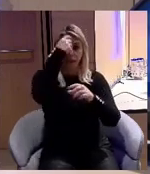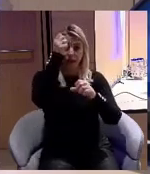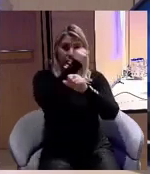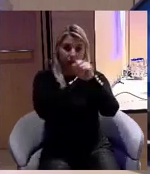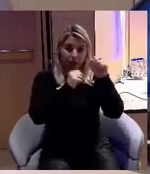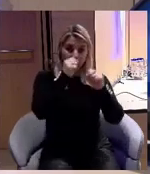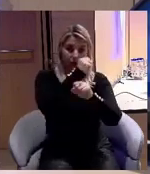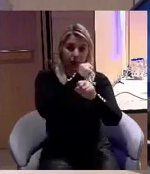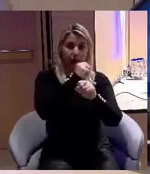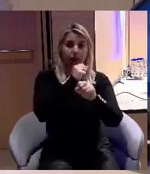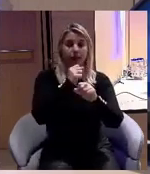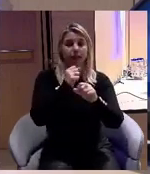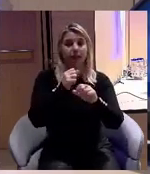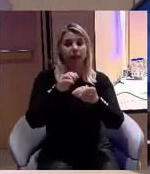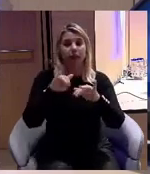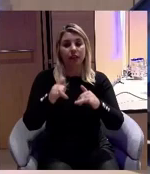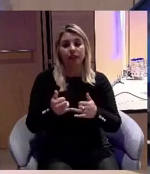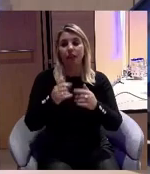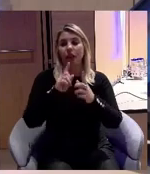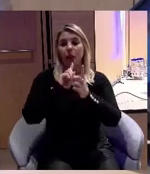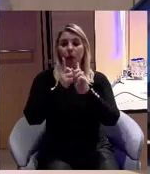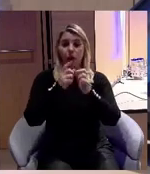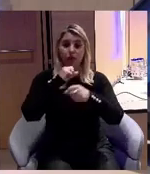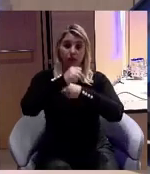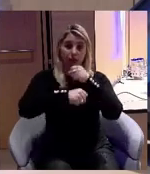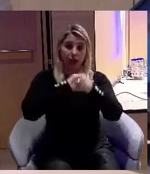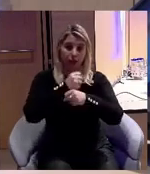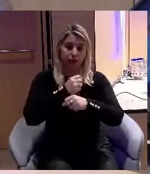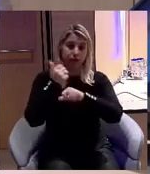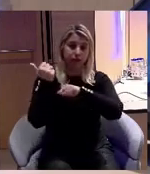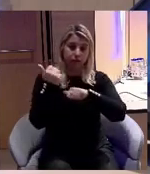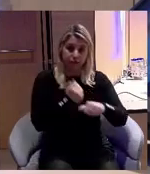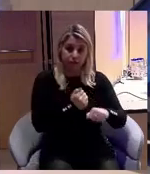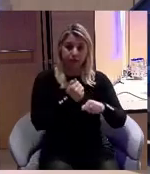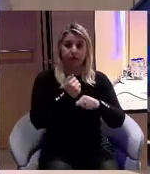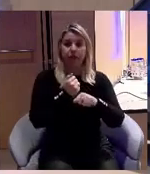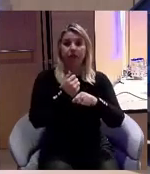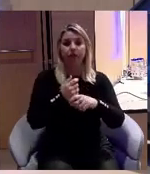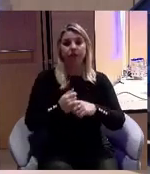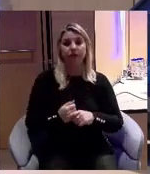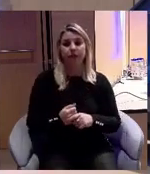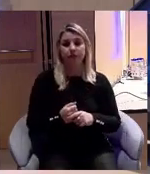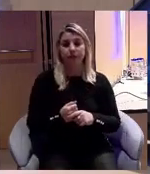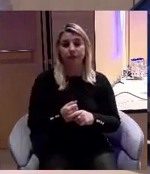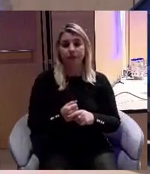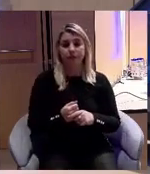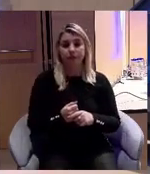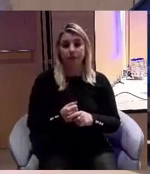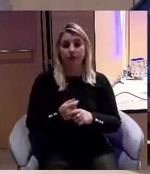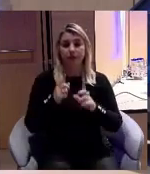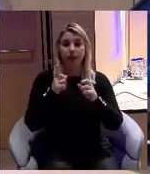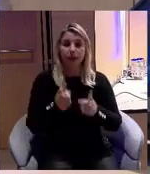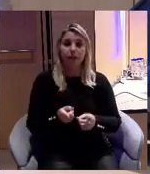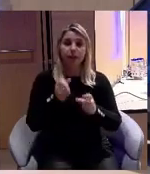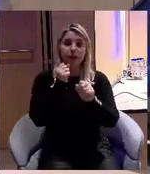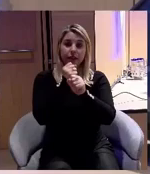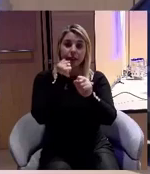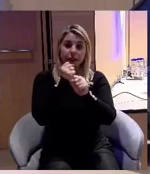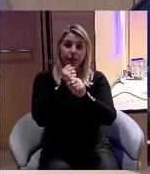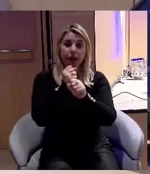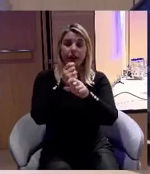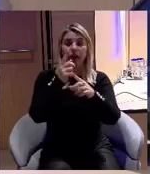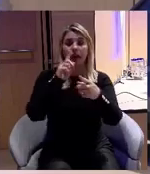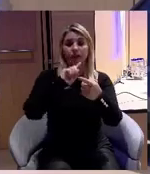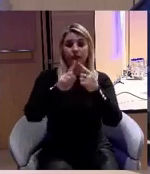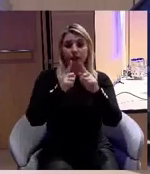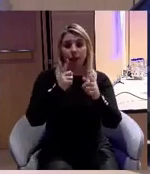que tiene prácticamente 11 años de fundación y creación y y que bueno trabaja en esta intersección y en los